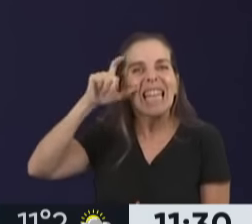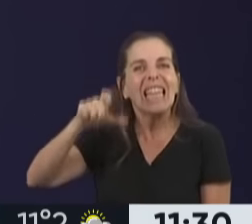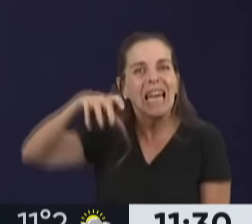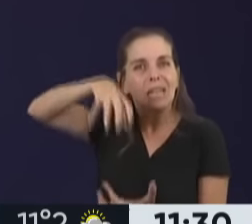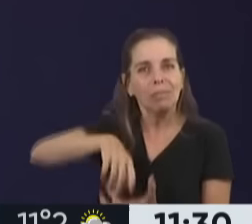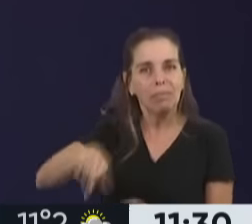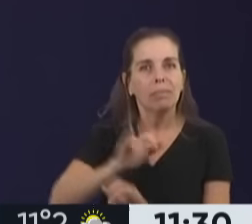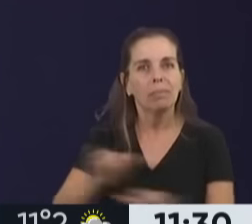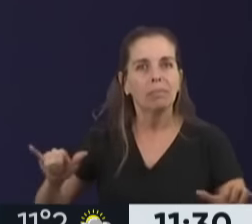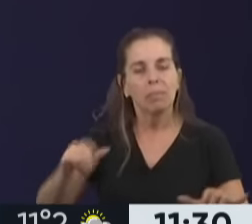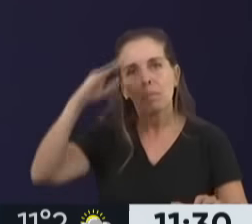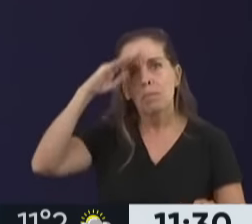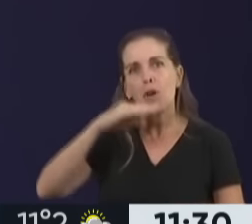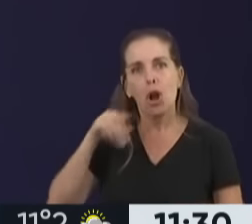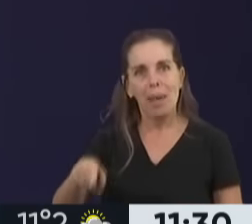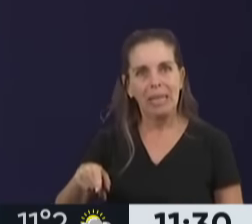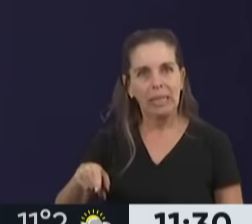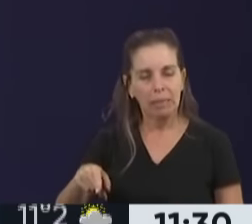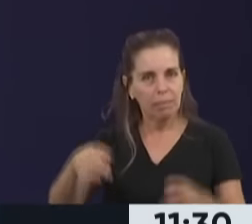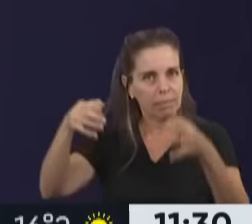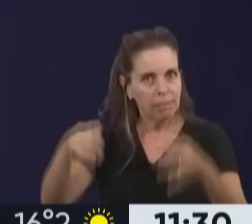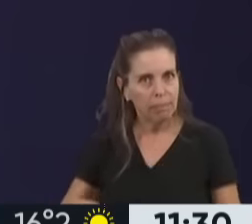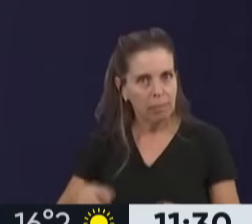válida mensual en la